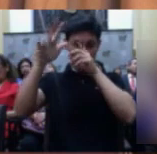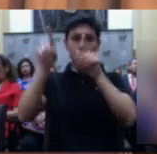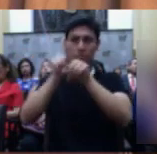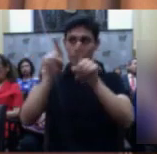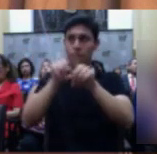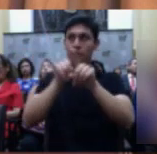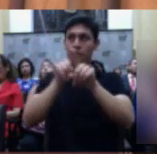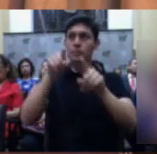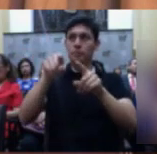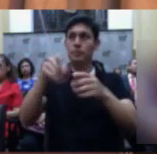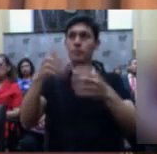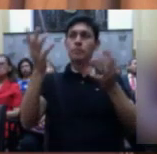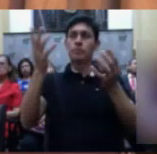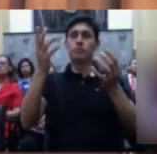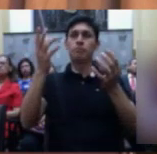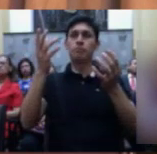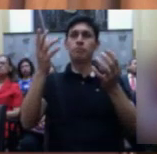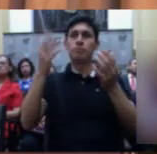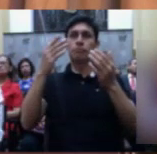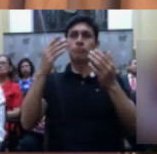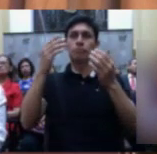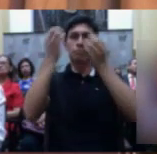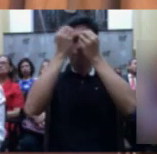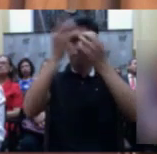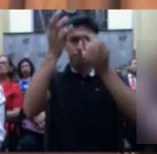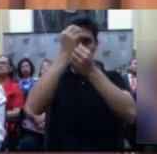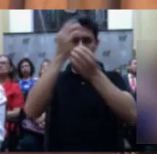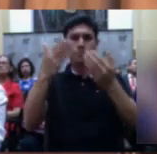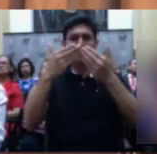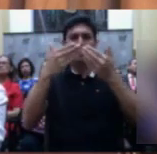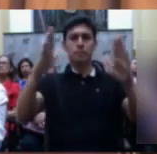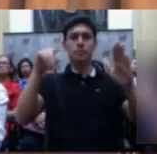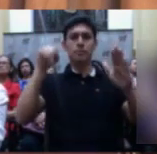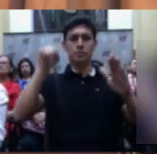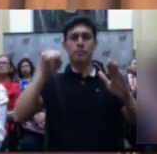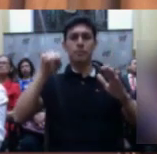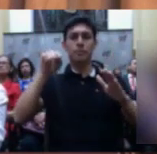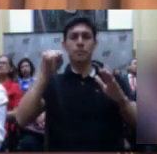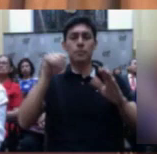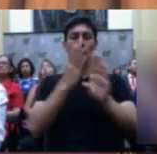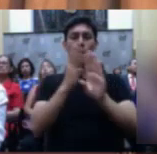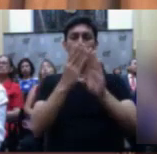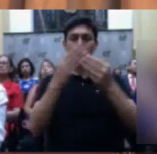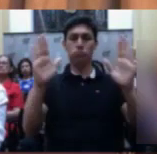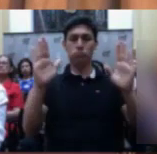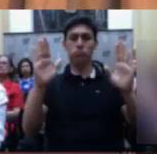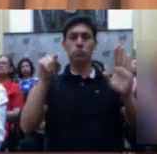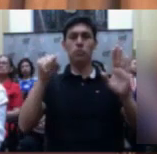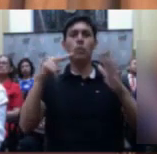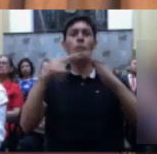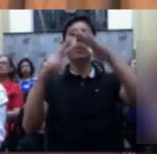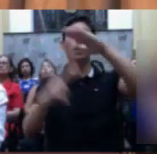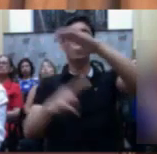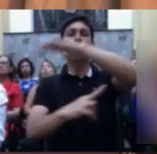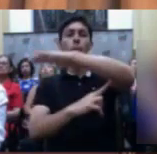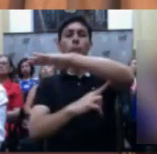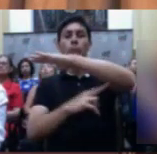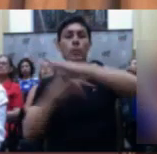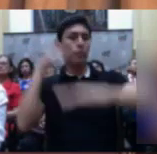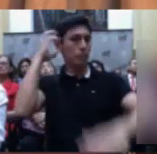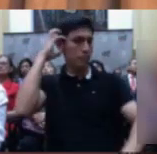innovación. Hace poco se abrieron las puertas de nuestro centro de innovación denominado el Puente de